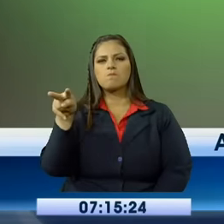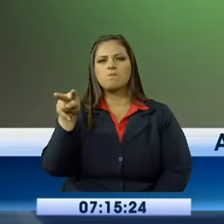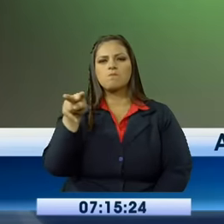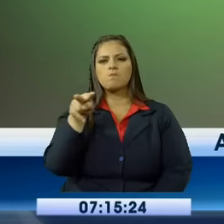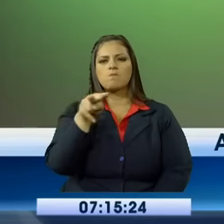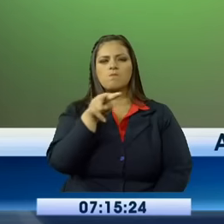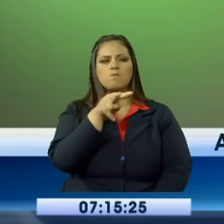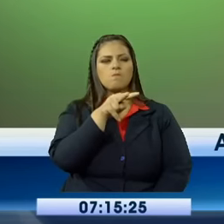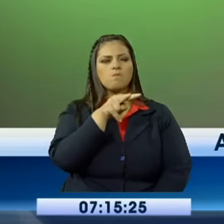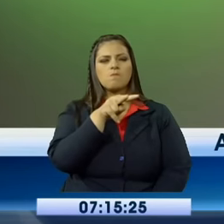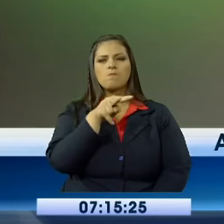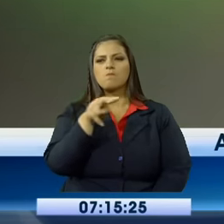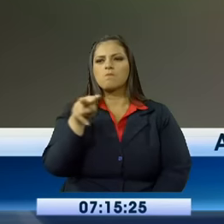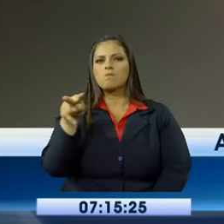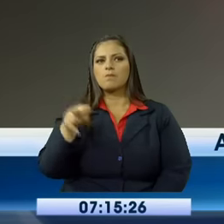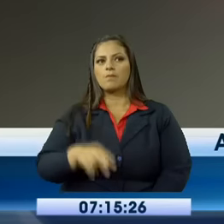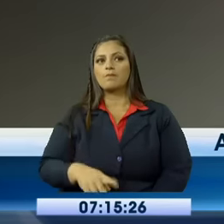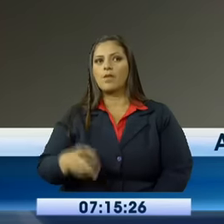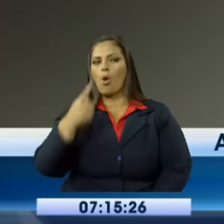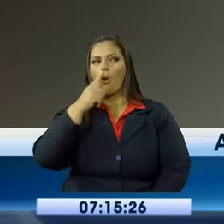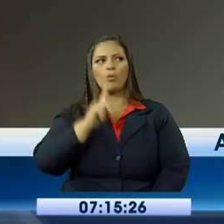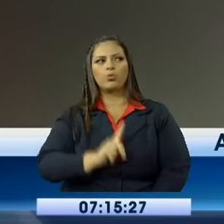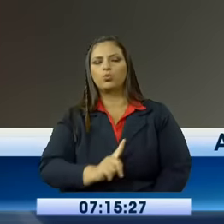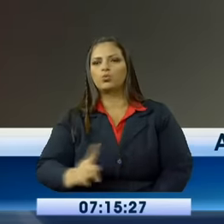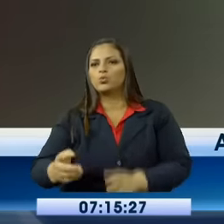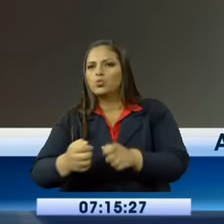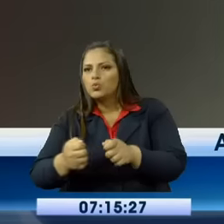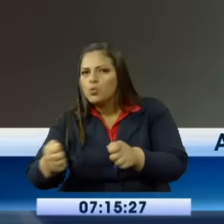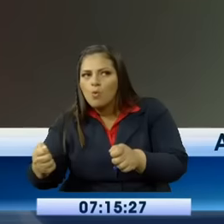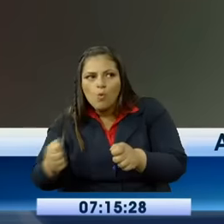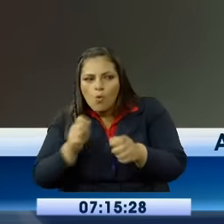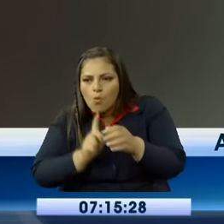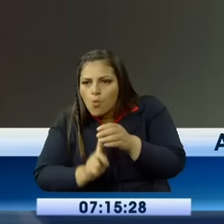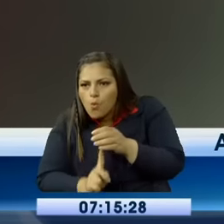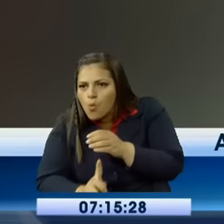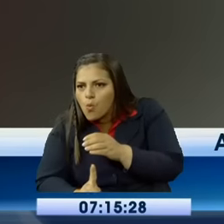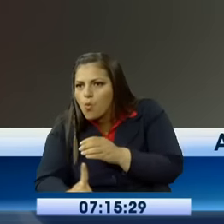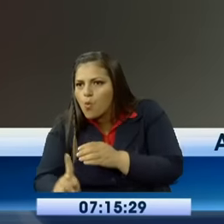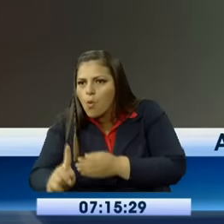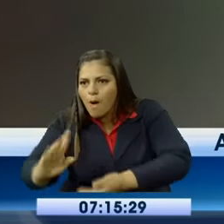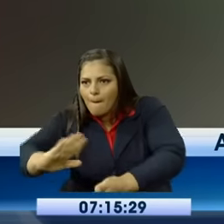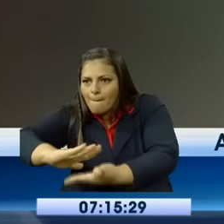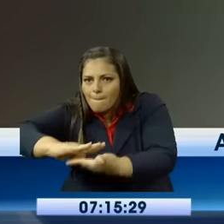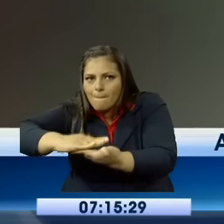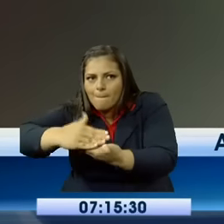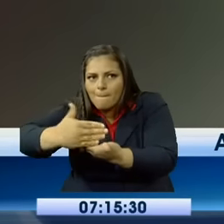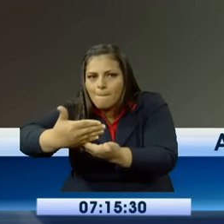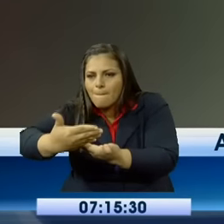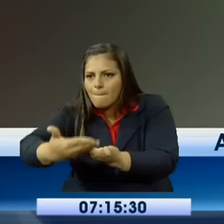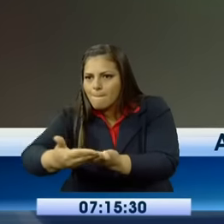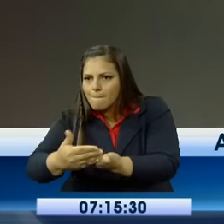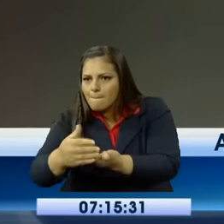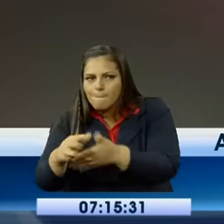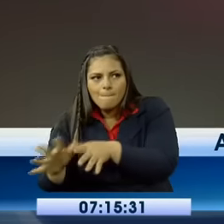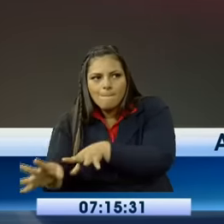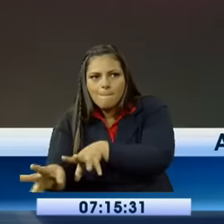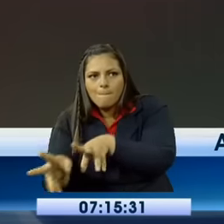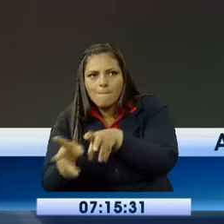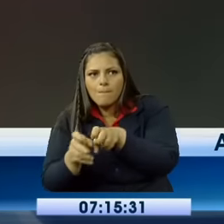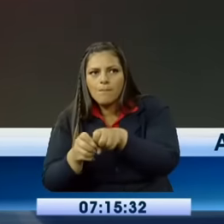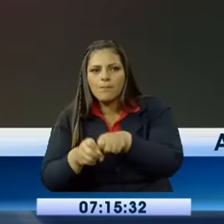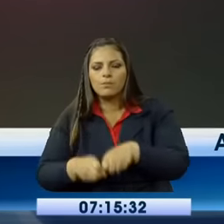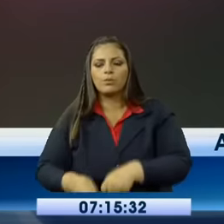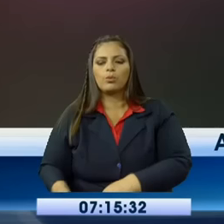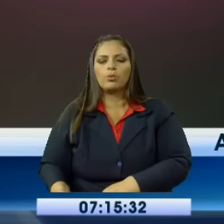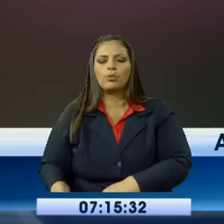con la laptop. Ajá. Ya mismo sale con la laptop. Ajá. La meten en el bolso grande, que ese bolso es como para irse de viaje, ¿verdad? Mira, ahí salió ya